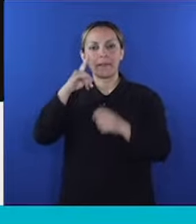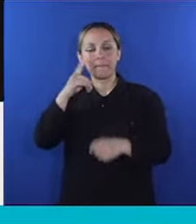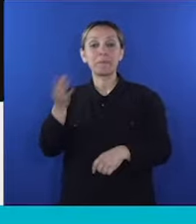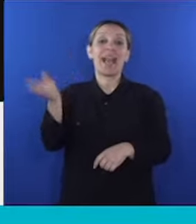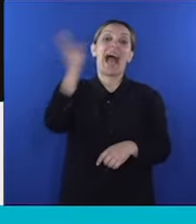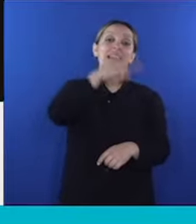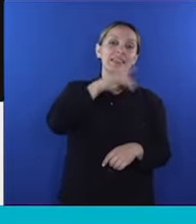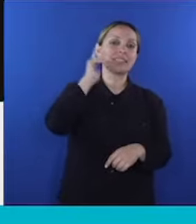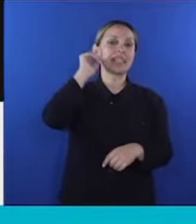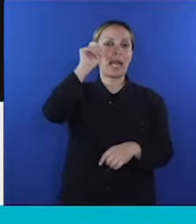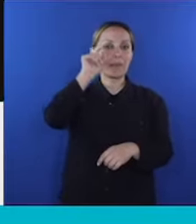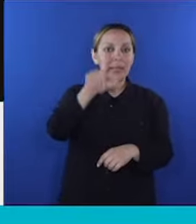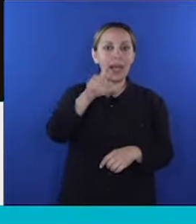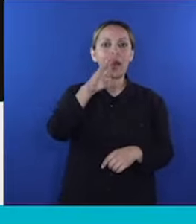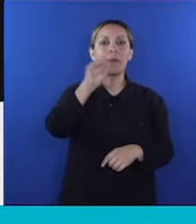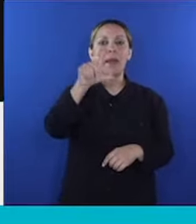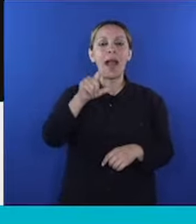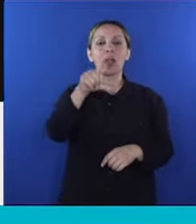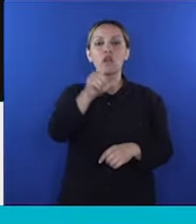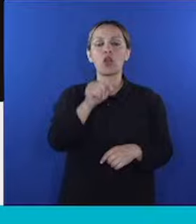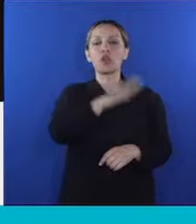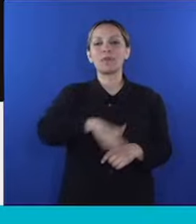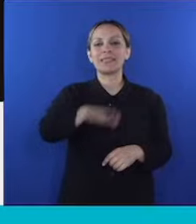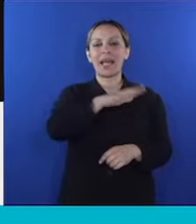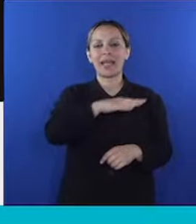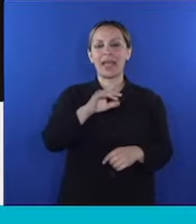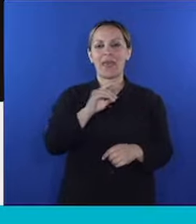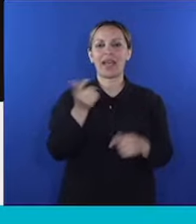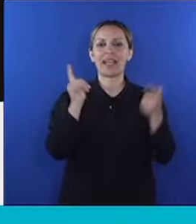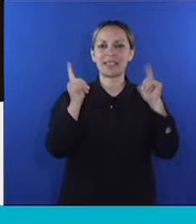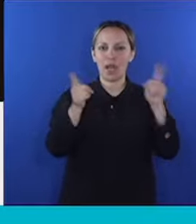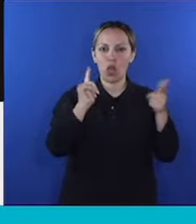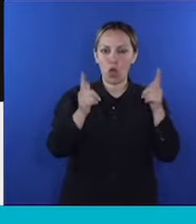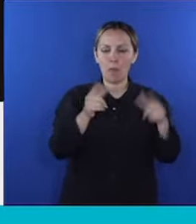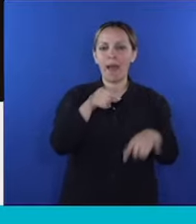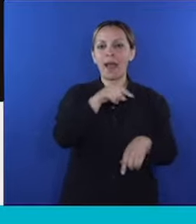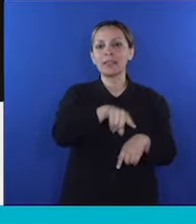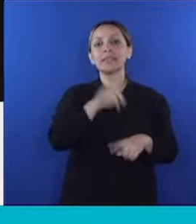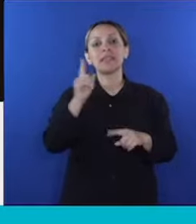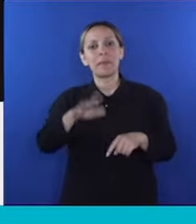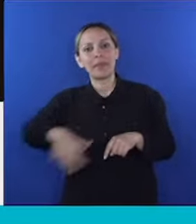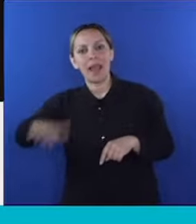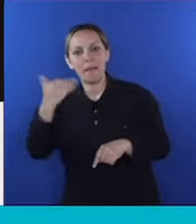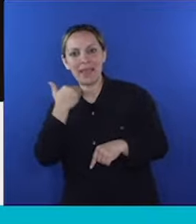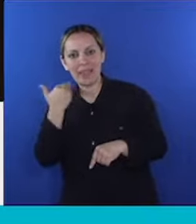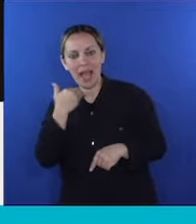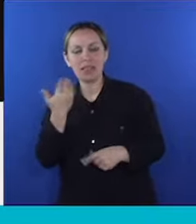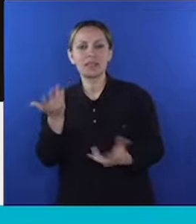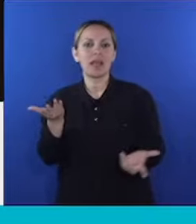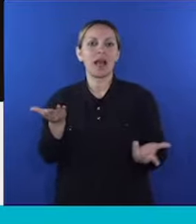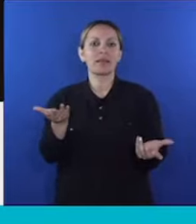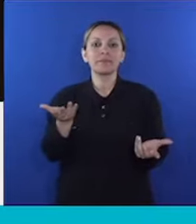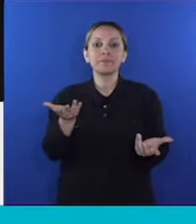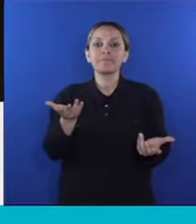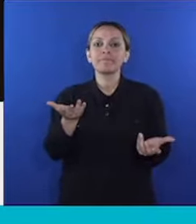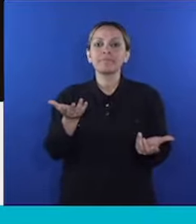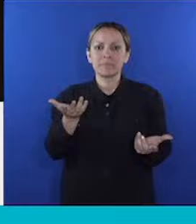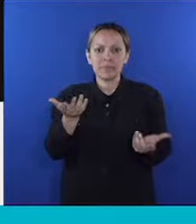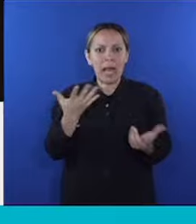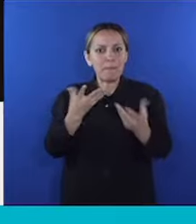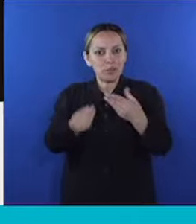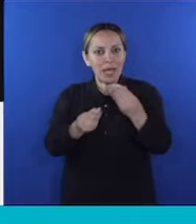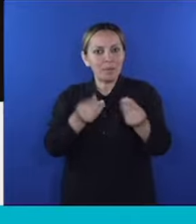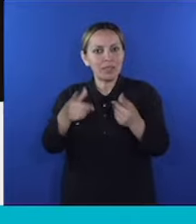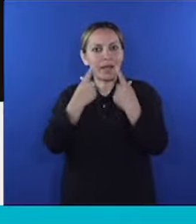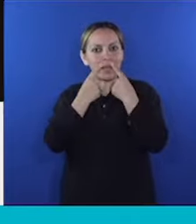blanco en la comisaría de Isidro Casanova que tomó la pdh de la matanza hemos acompañado ese reclamo pero